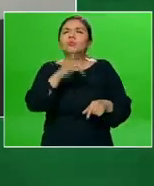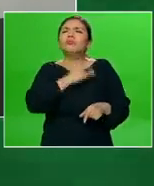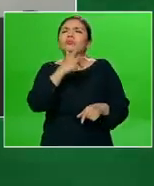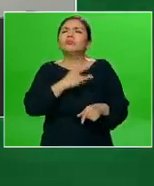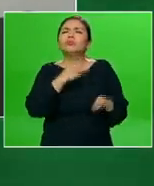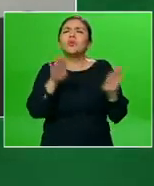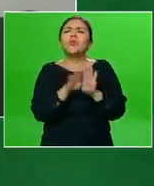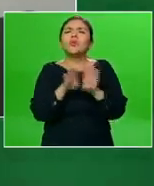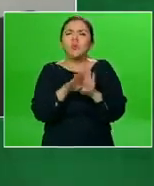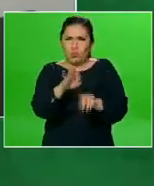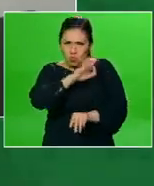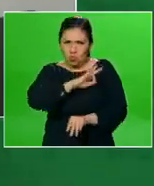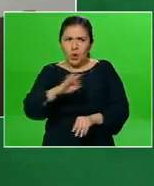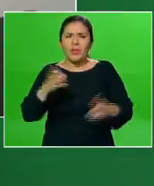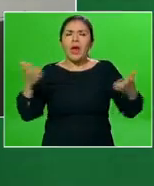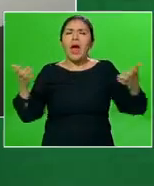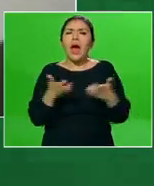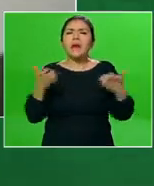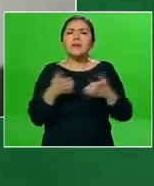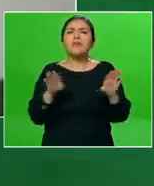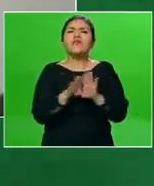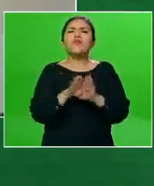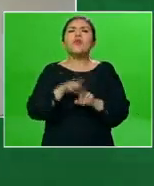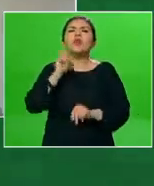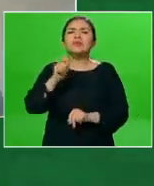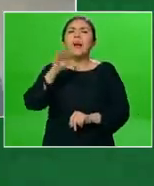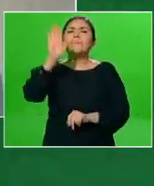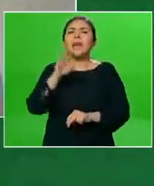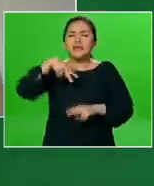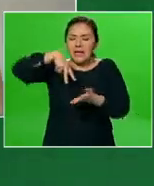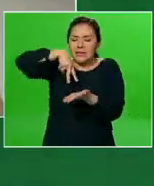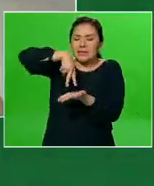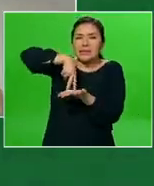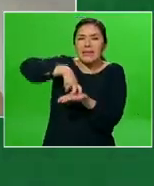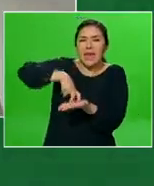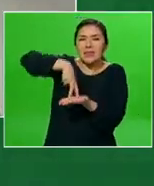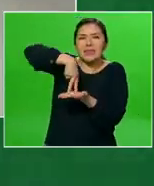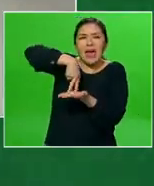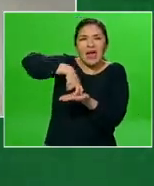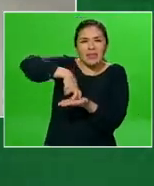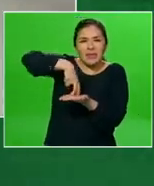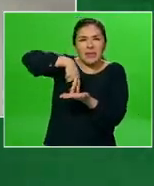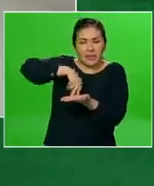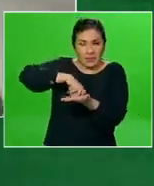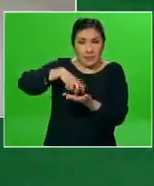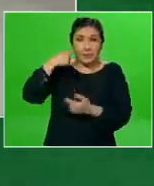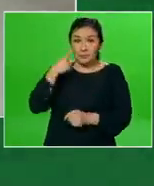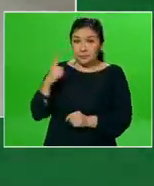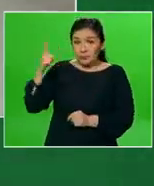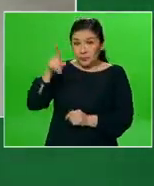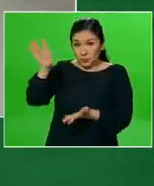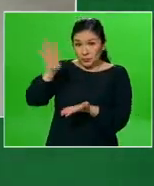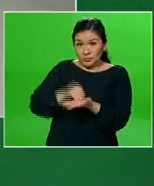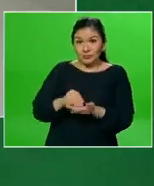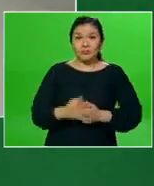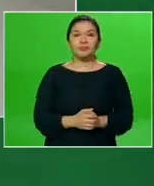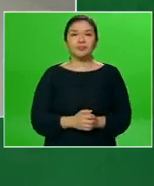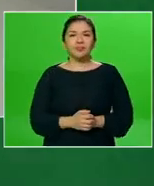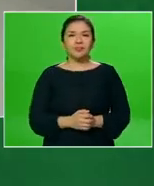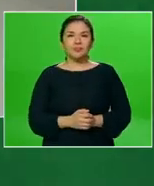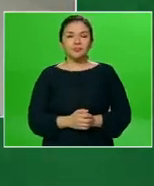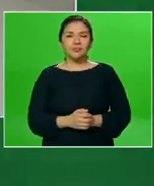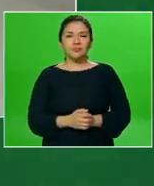para hacer lo que llamamos sentadillas porque lo que vamos a hacer es ponernos de pie y volvernos a